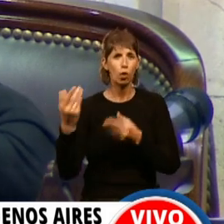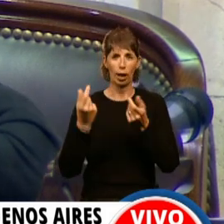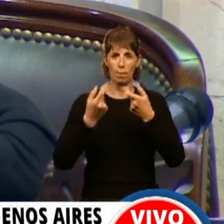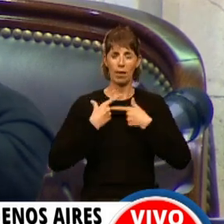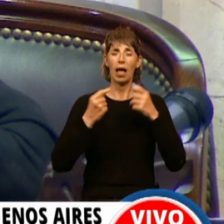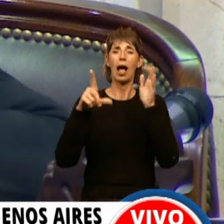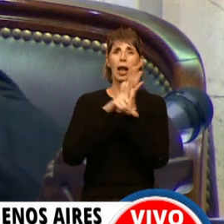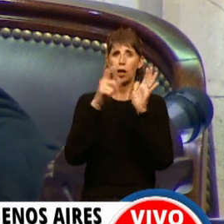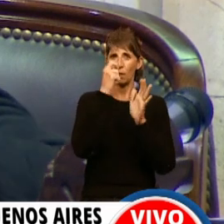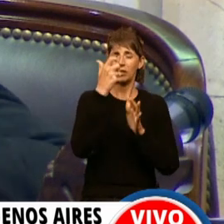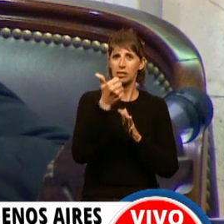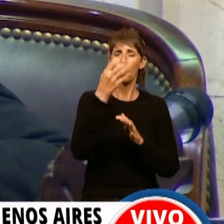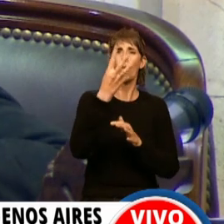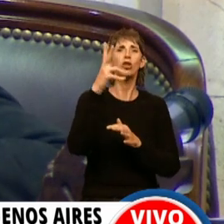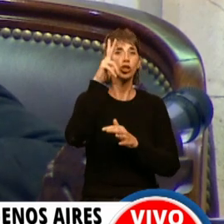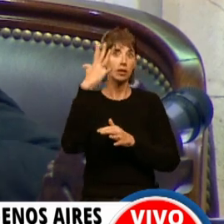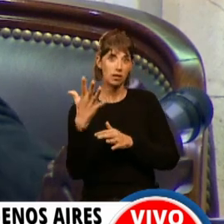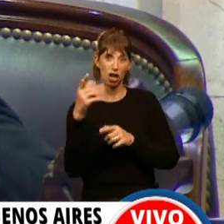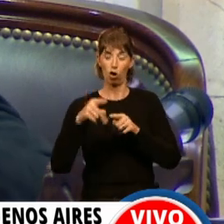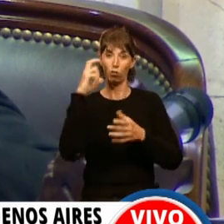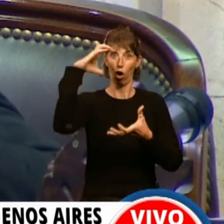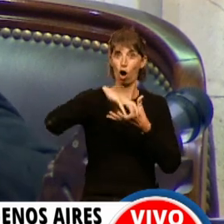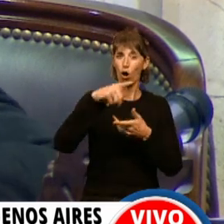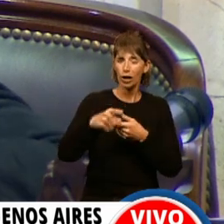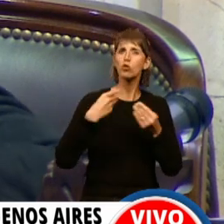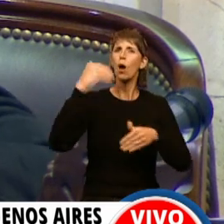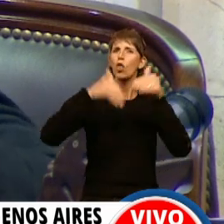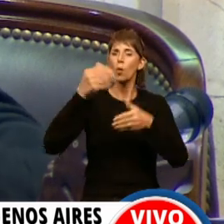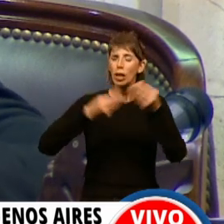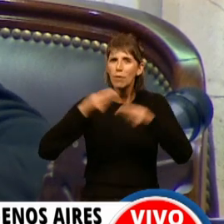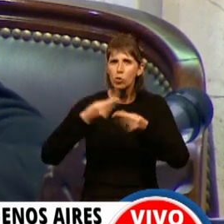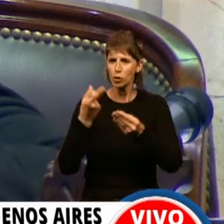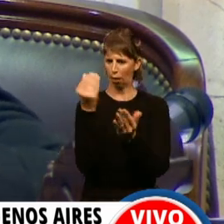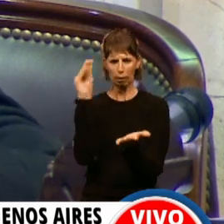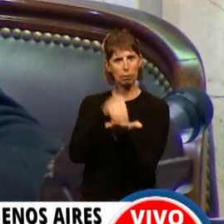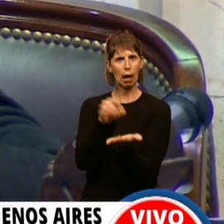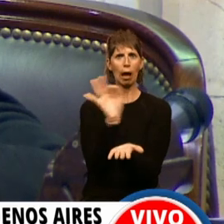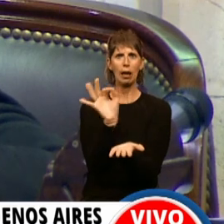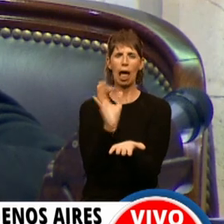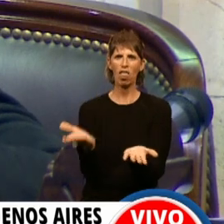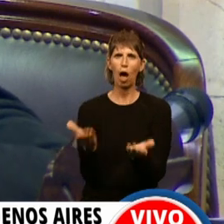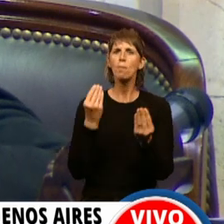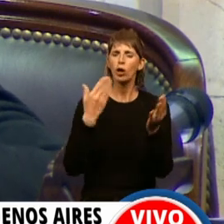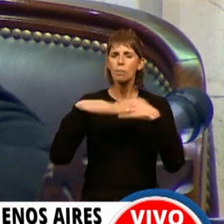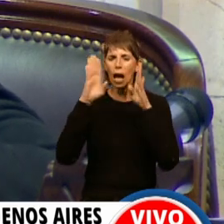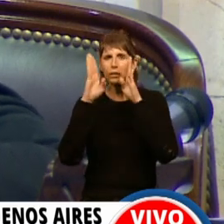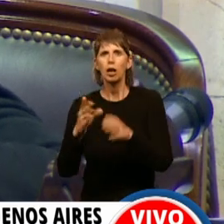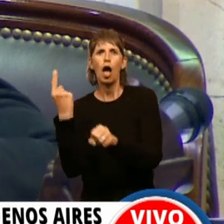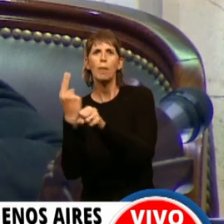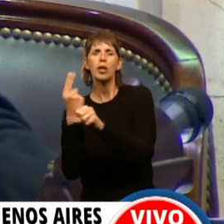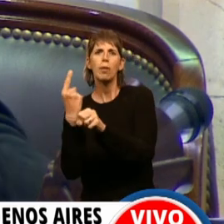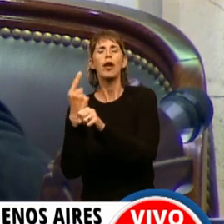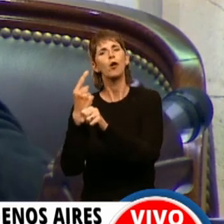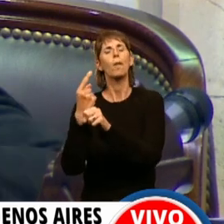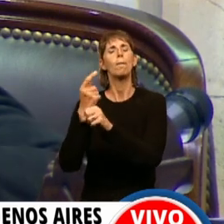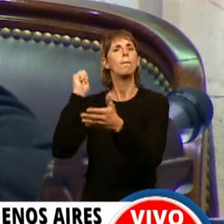26485 creo que este mismo congreso cuando vota los presupuestos no le pone presupuestos porque prioriza pagar una deuda